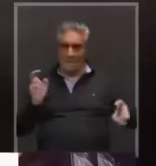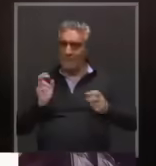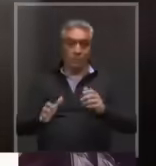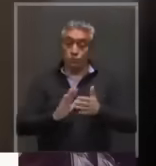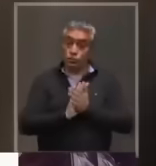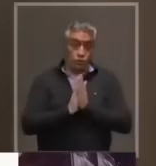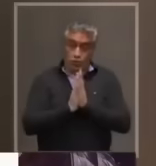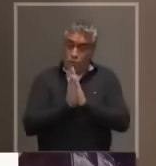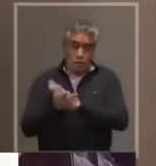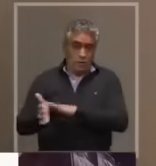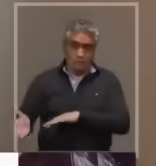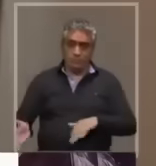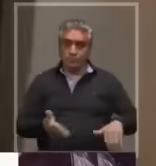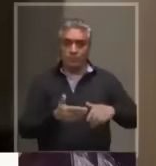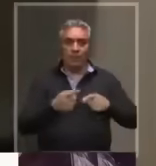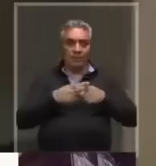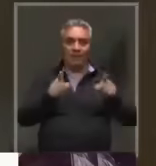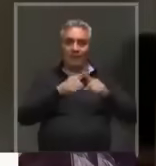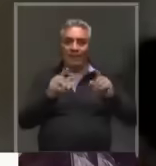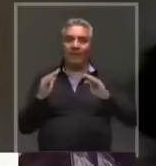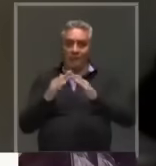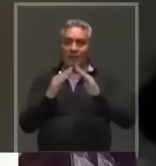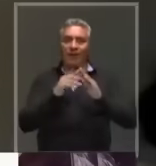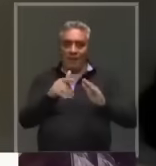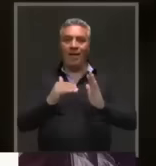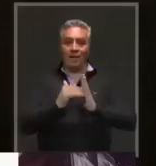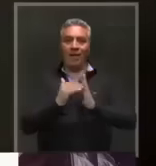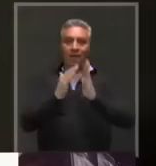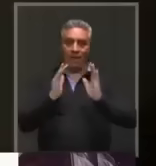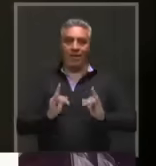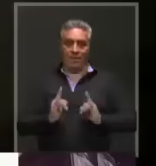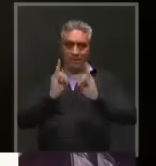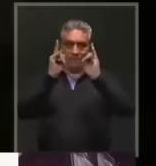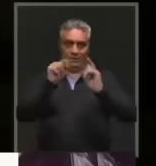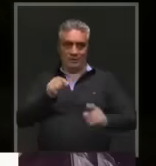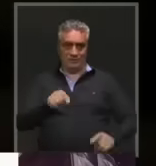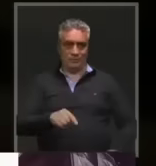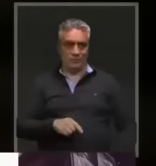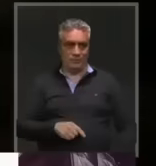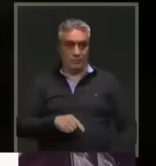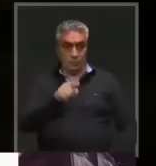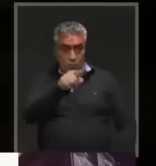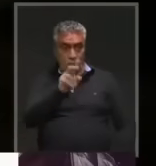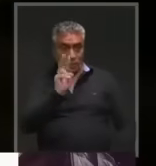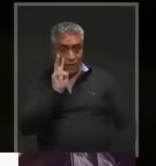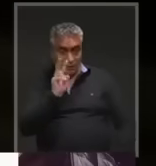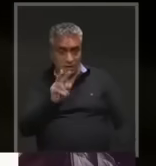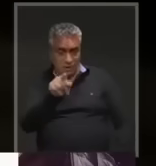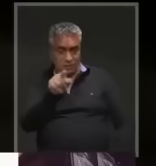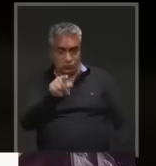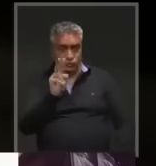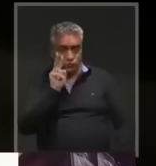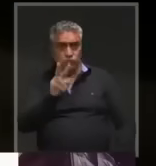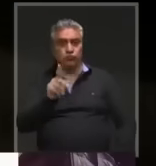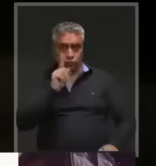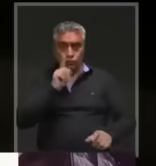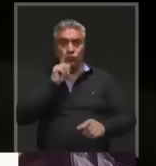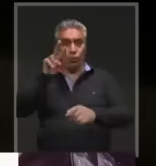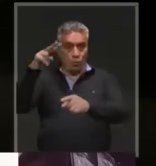derechamente dentro de diferentes hogares de este edificio. Si vos te fijas, todavía hay